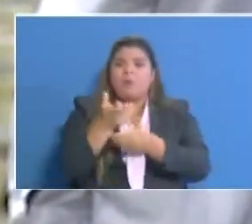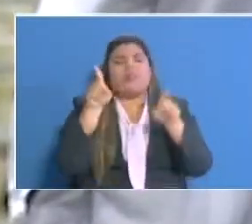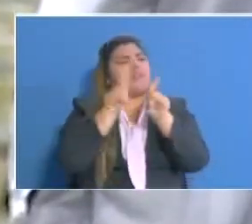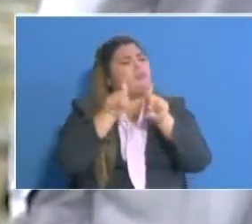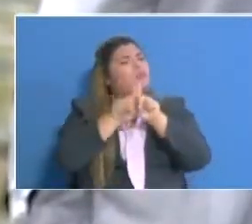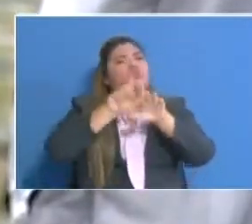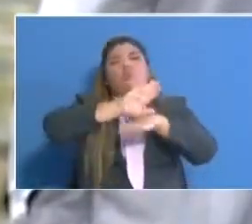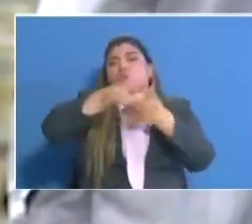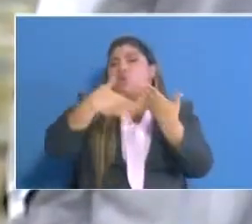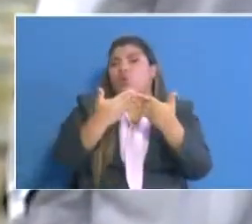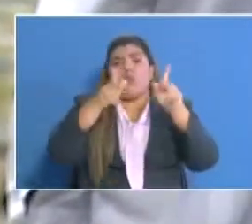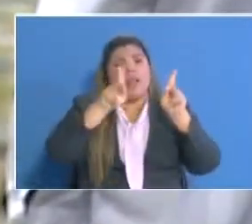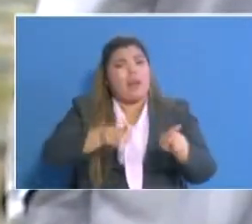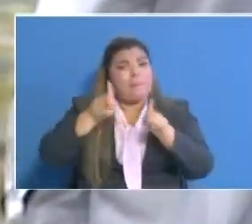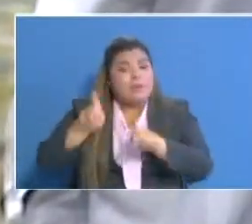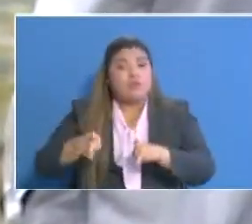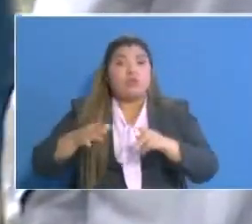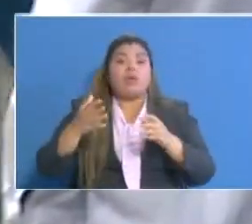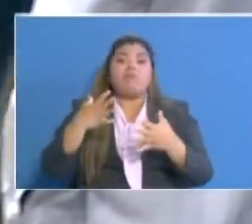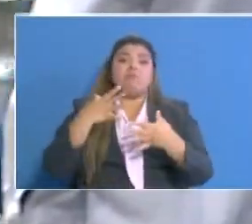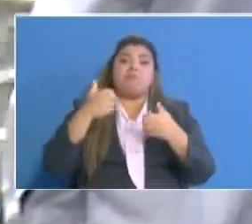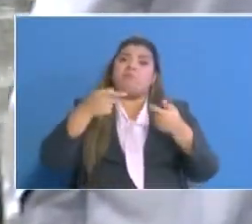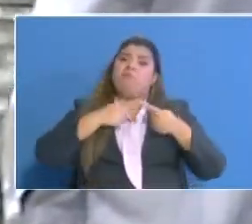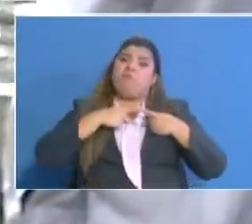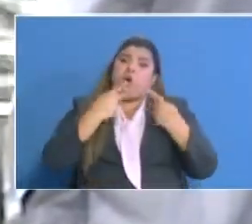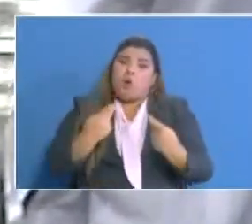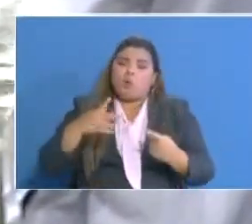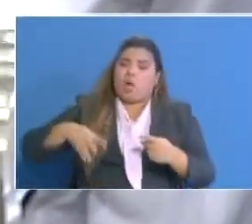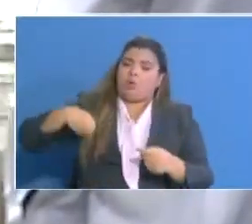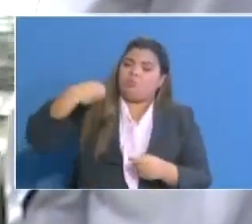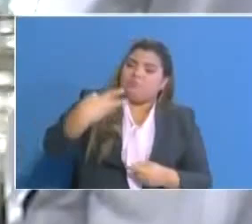Todos los que han estado haciendo donaciones.